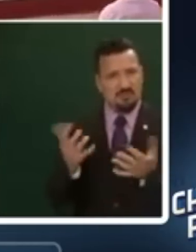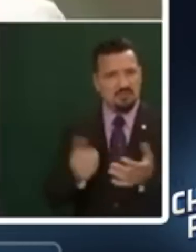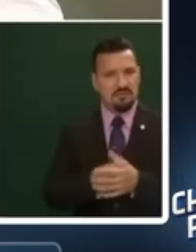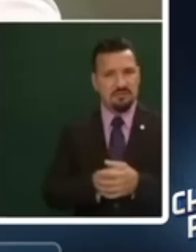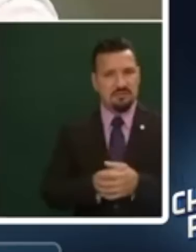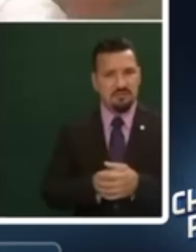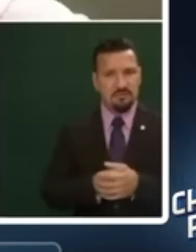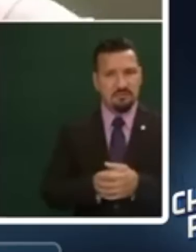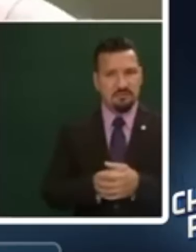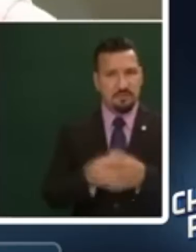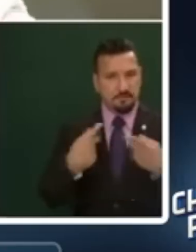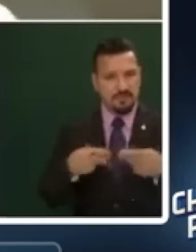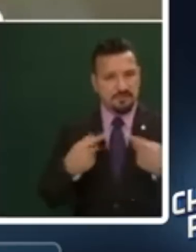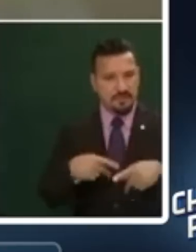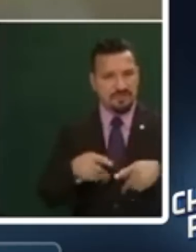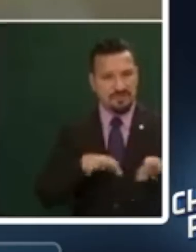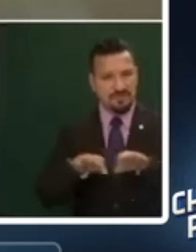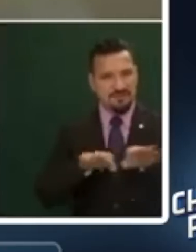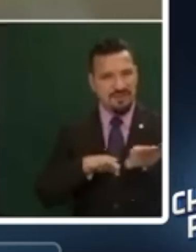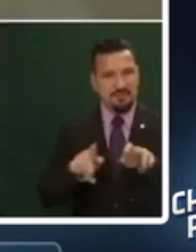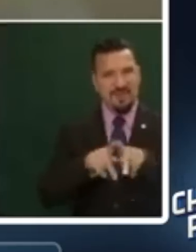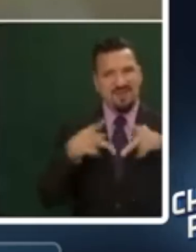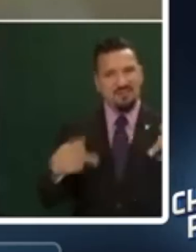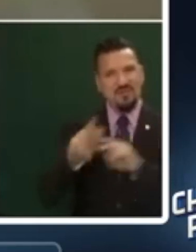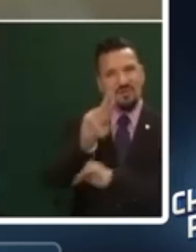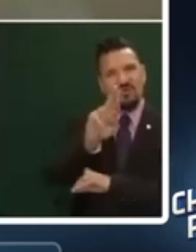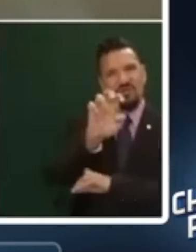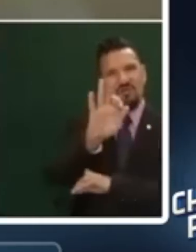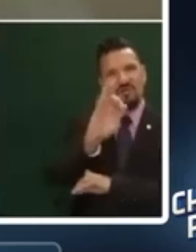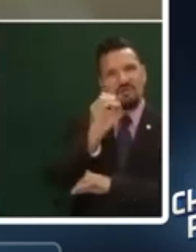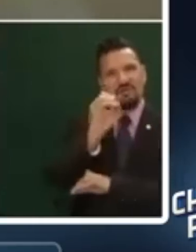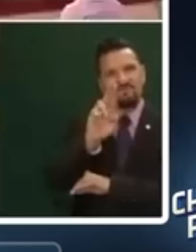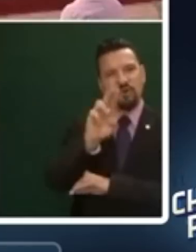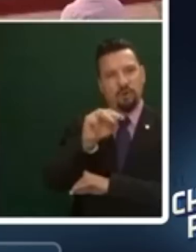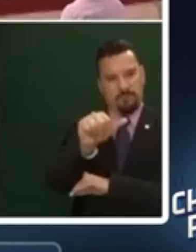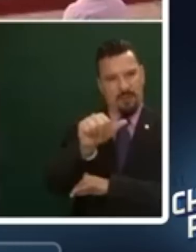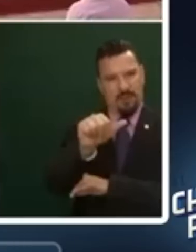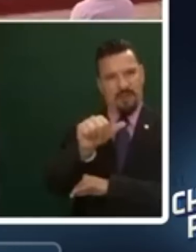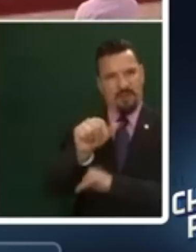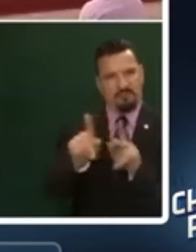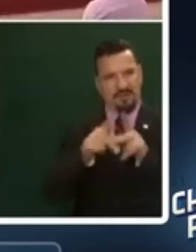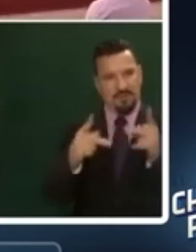de los periodistas del reforma desde señor ramos